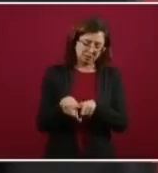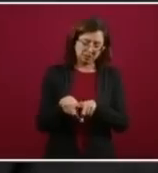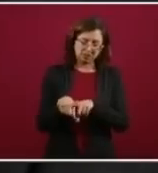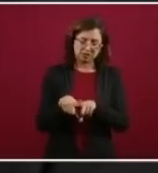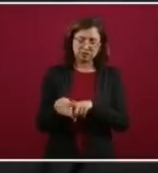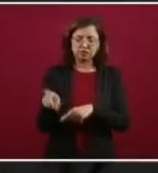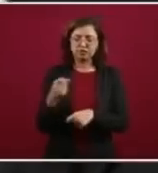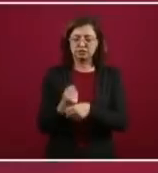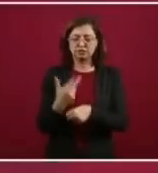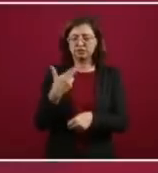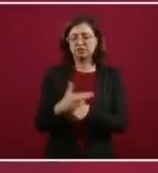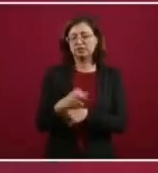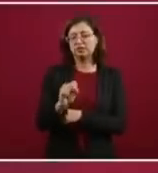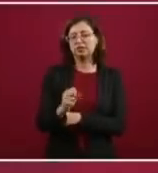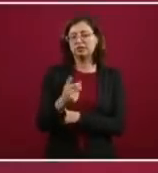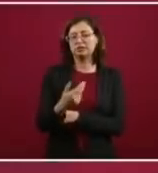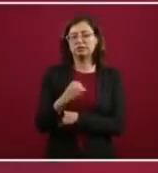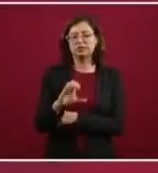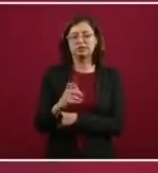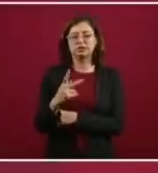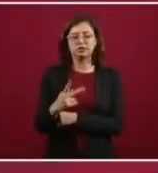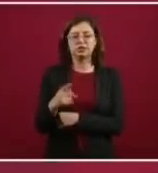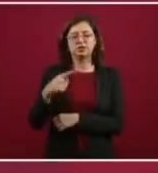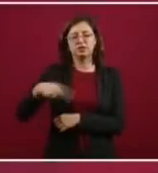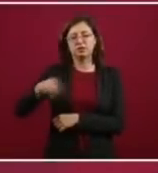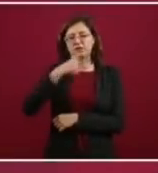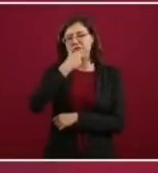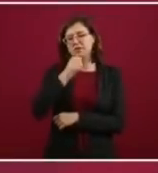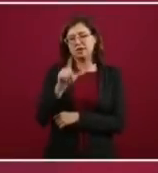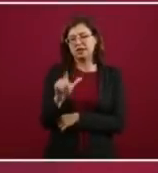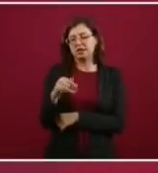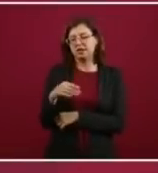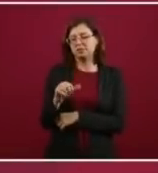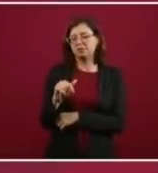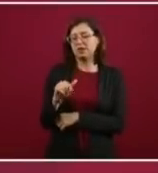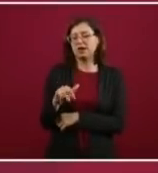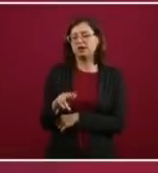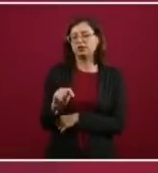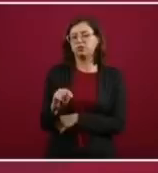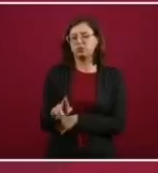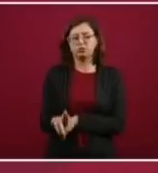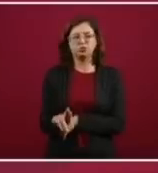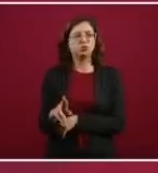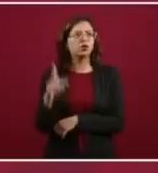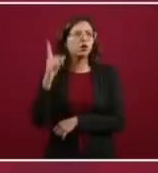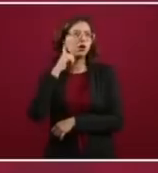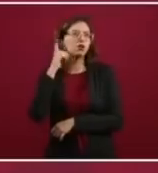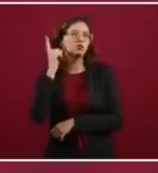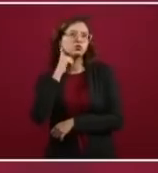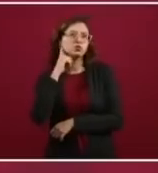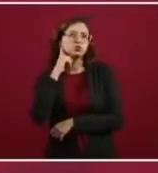el secretario de Hacienda, de Limantur, se entera